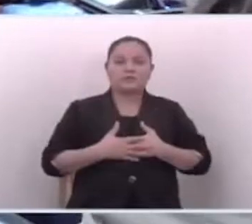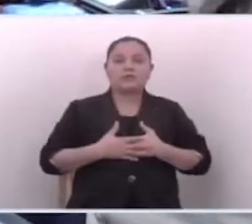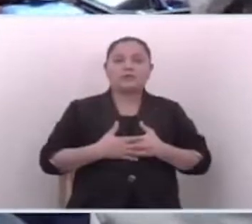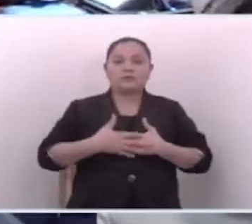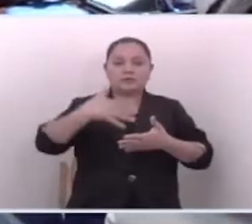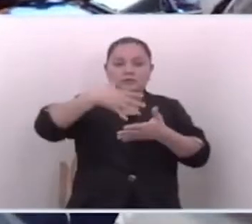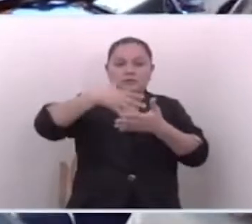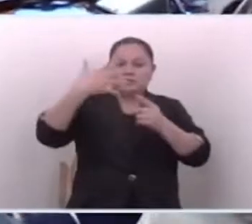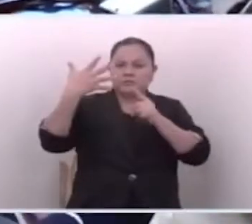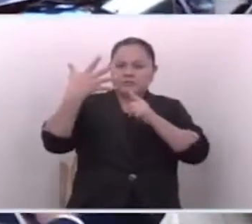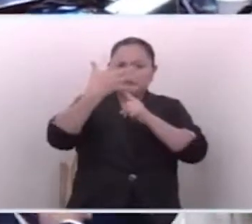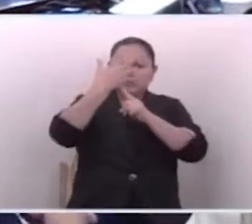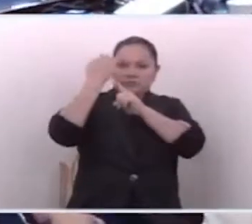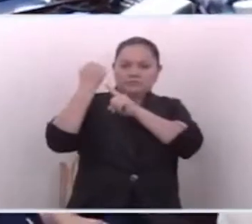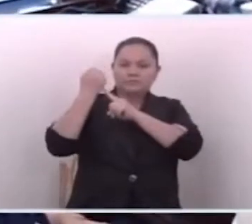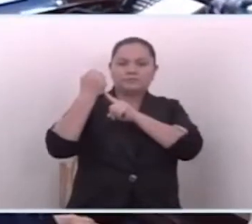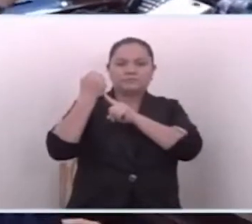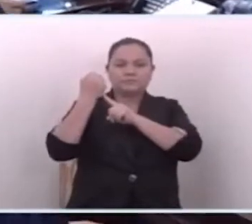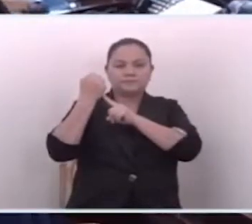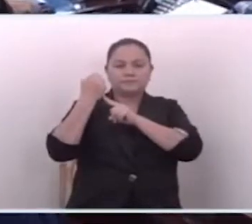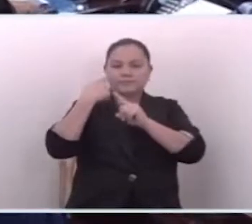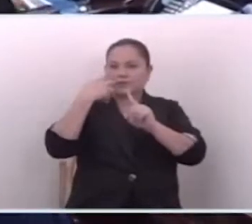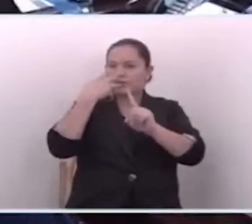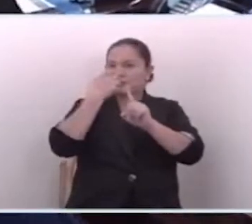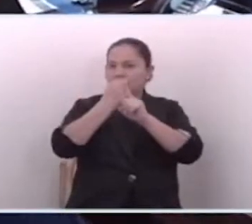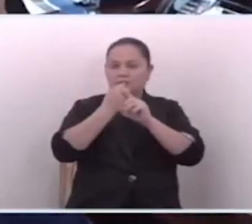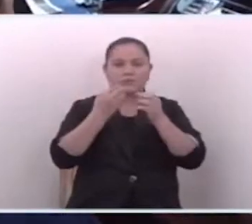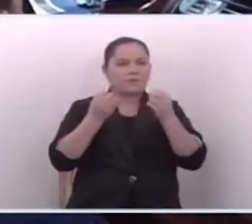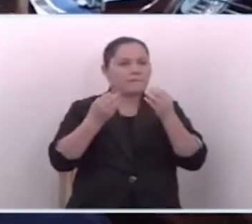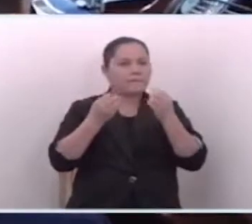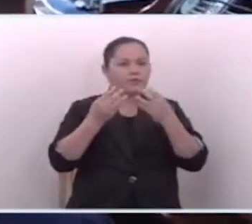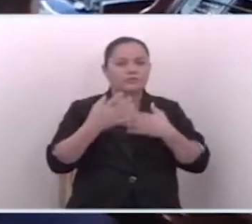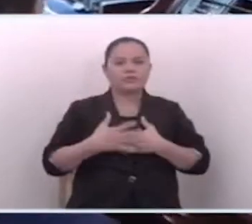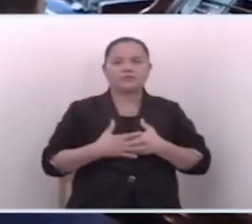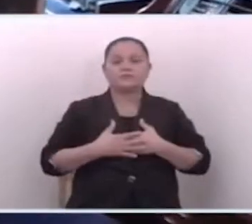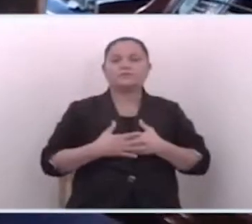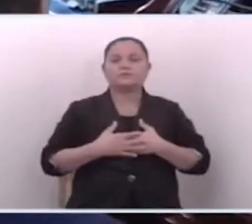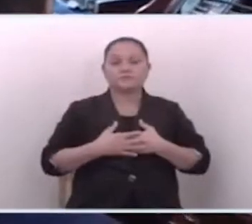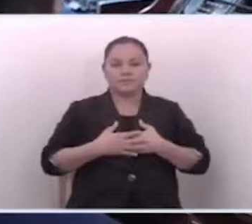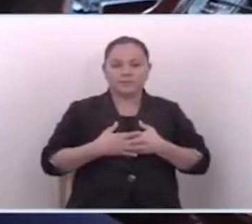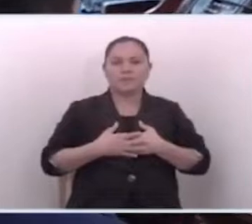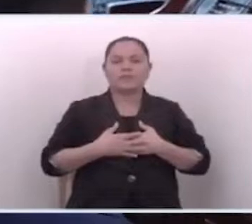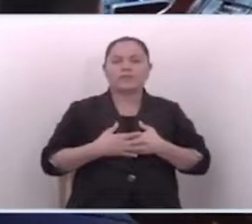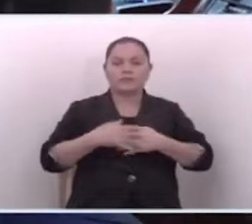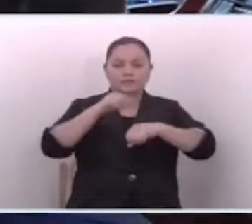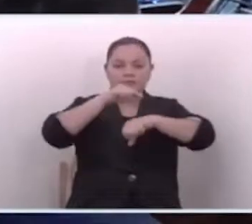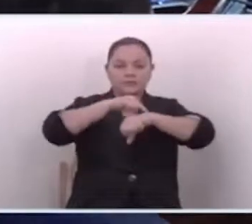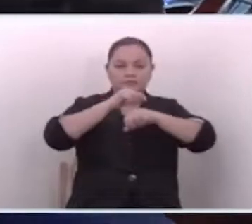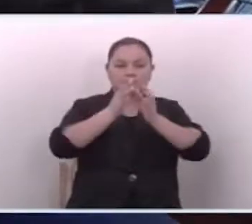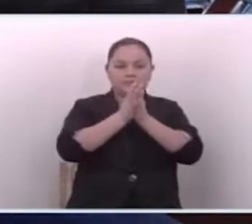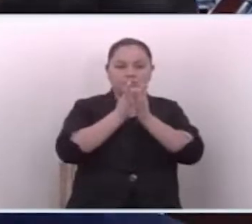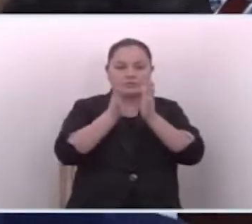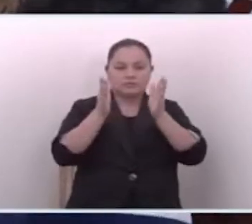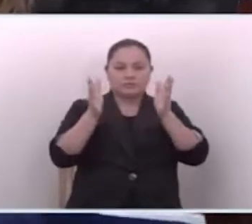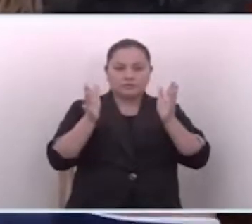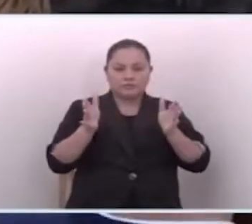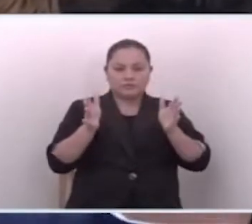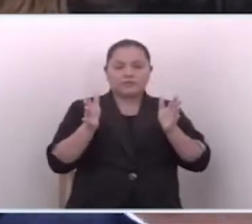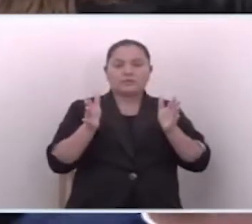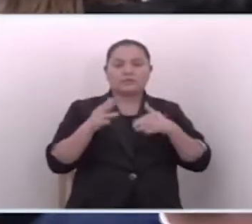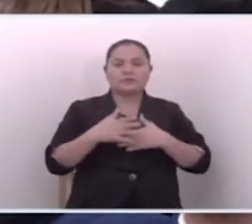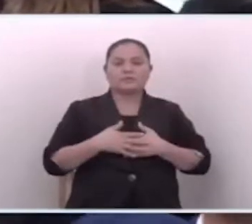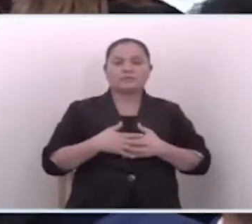se han logrado grandes objetivos. En ese periodo de tiempo